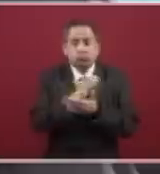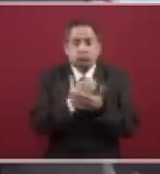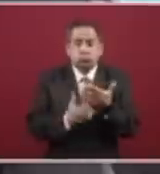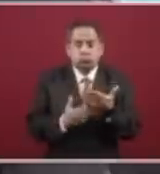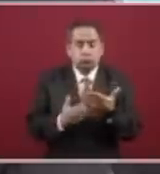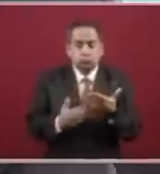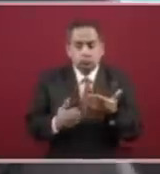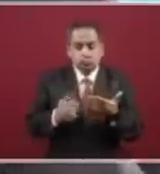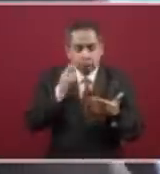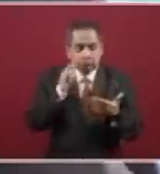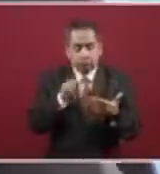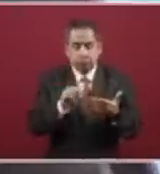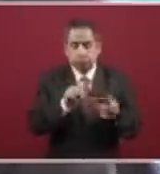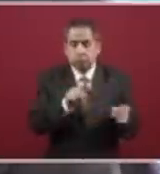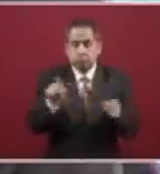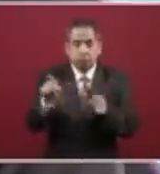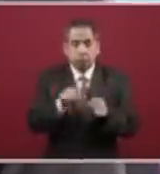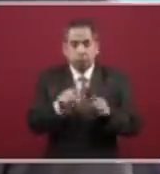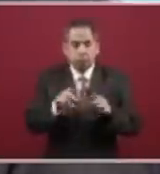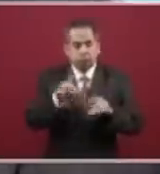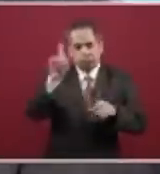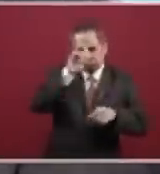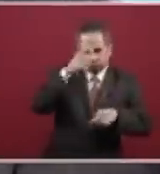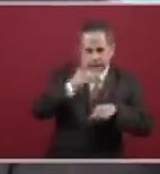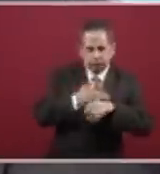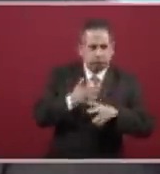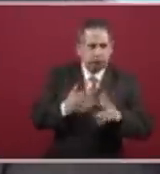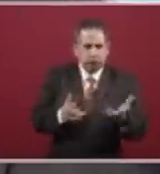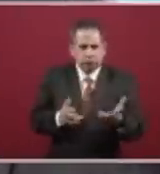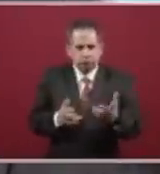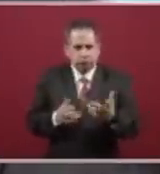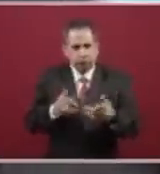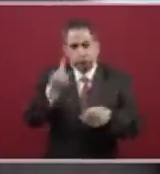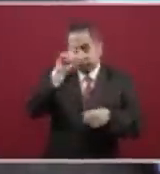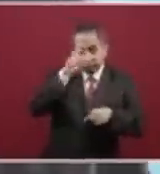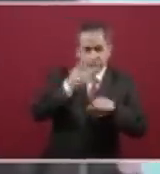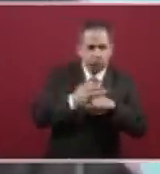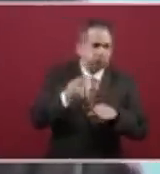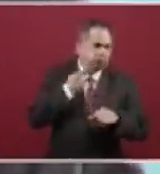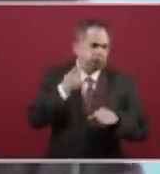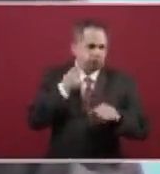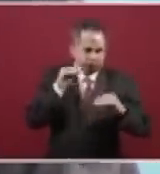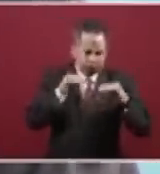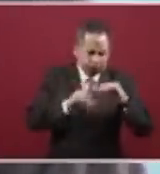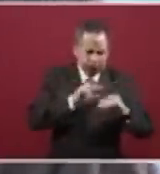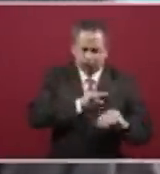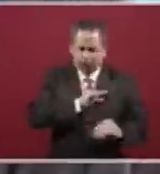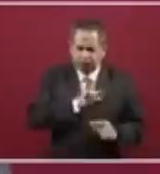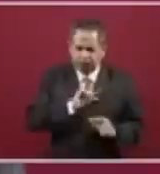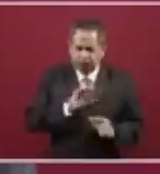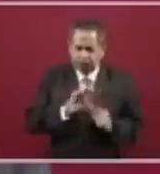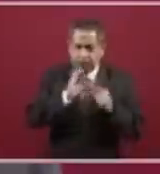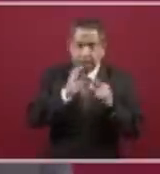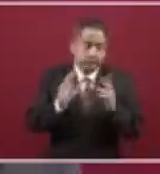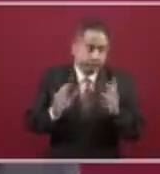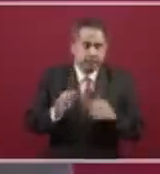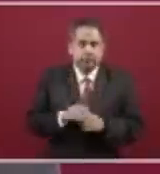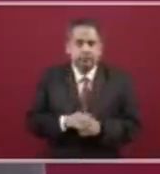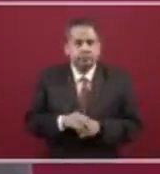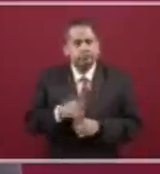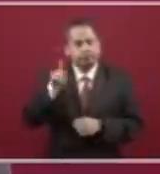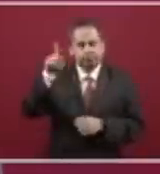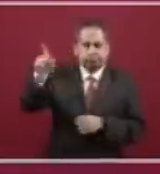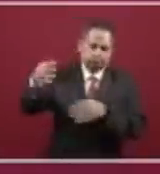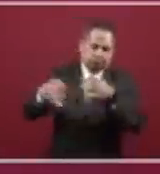de ellos fungen como asesores estratégicos políticos y bueno las instancias